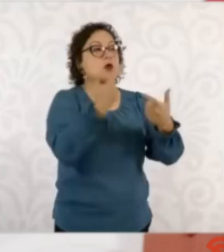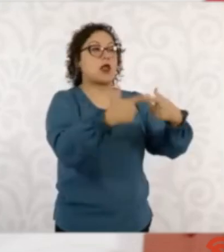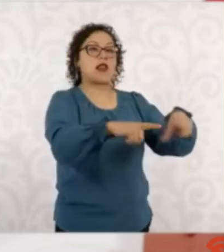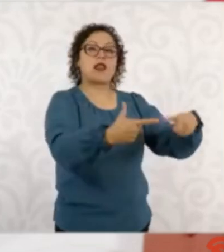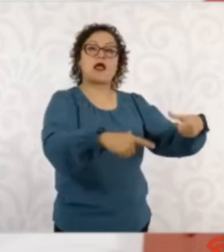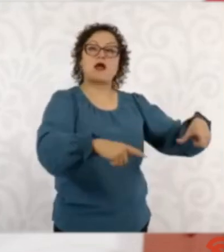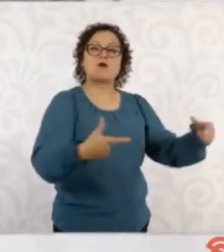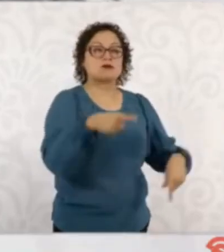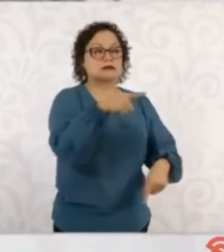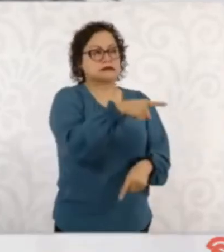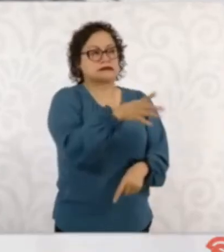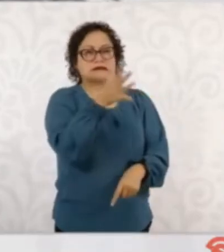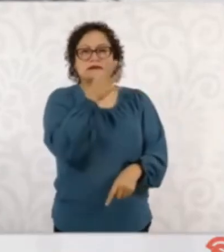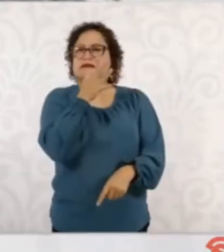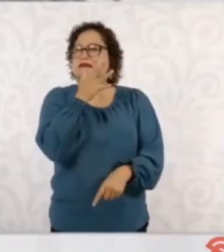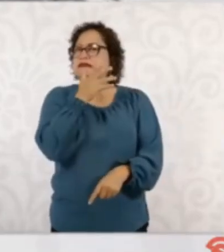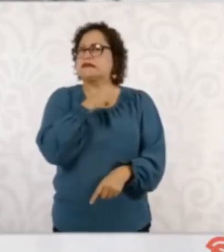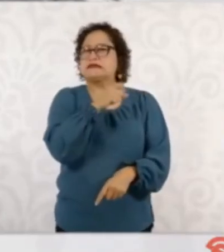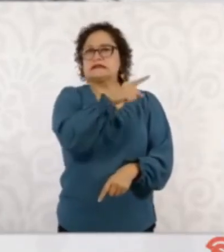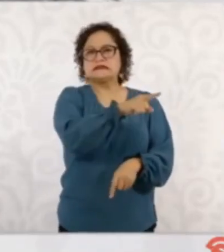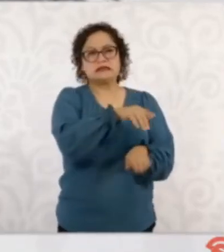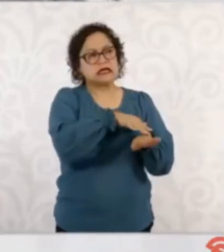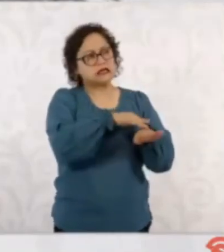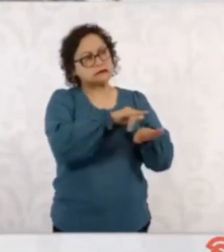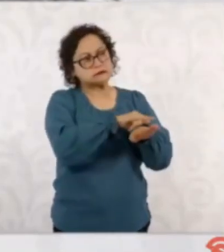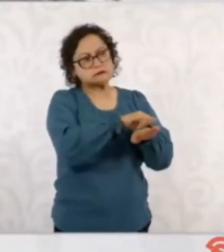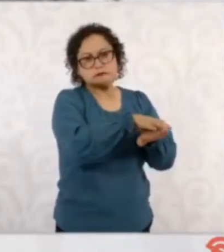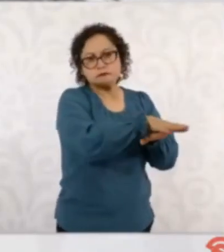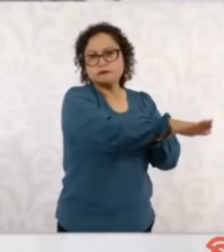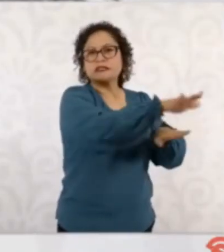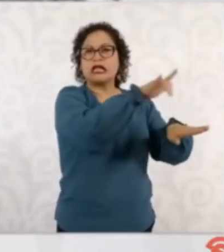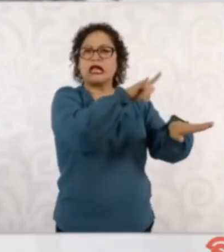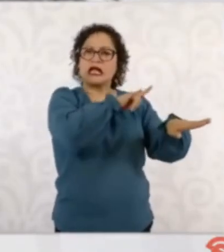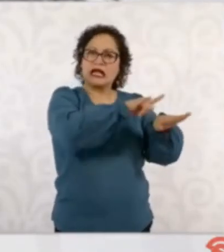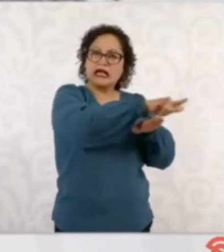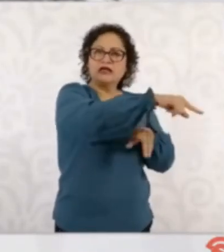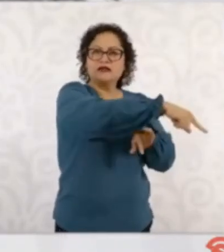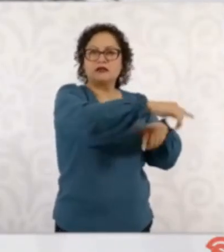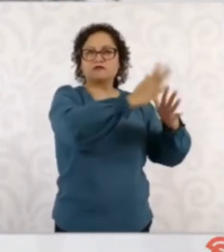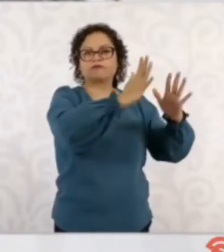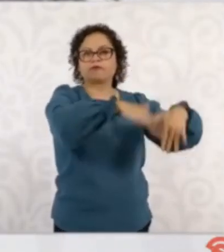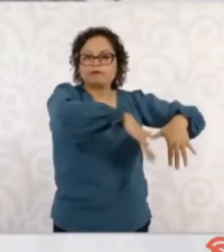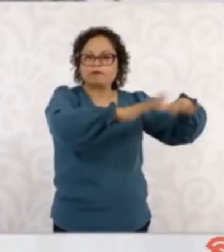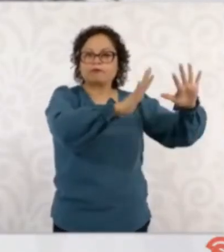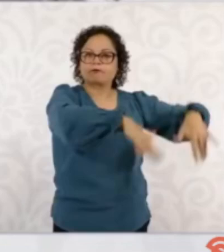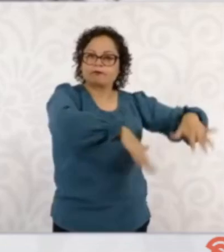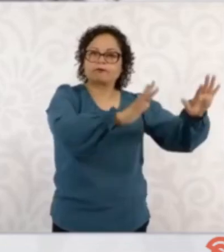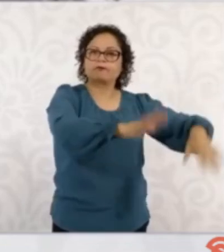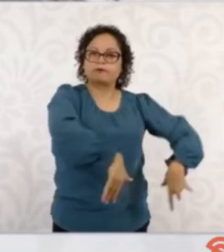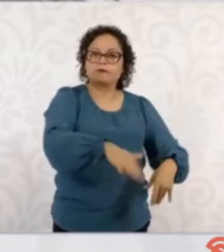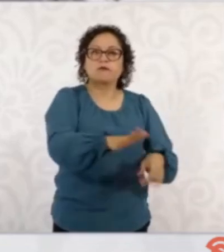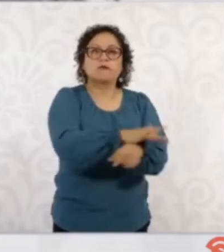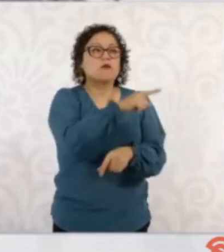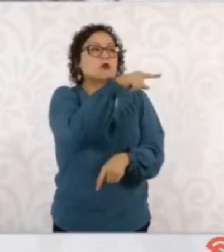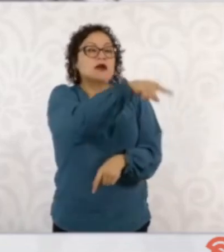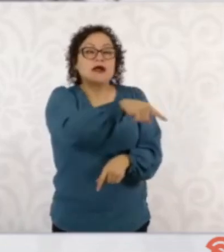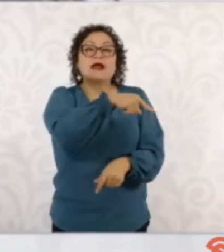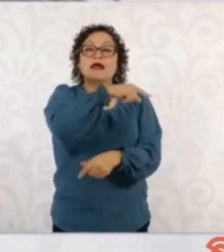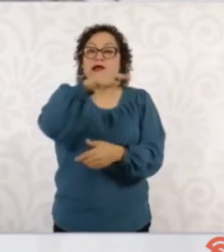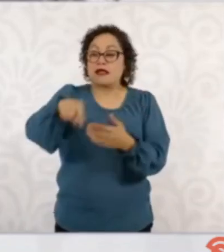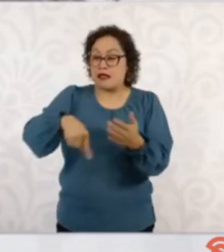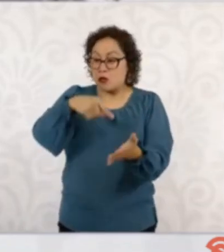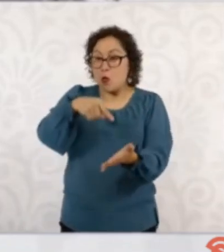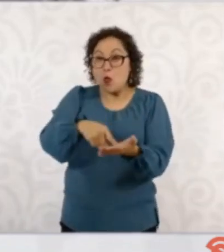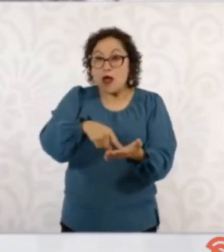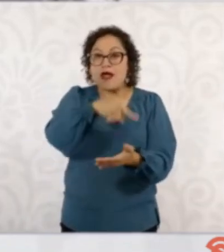los hundimientos y además porque era el único lugar de desalojo de aguas de lluvias que tiene la zona